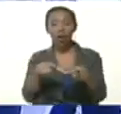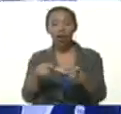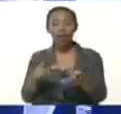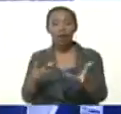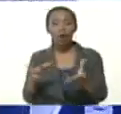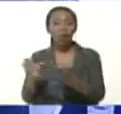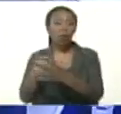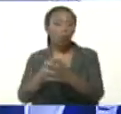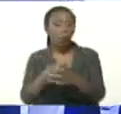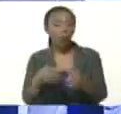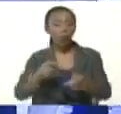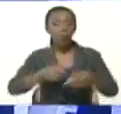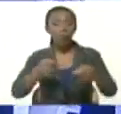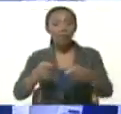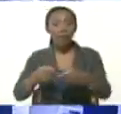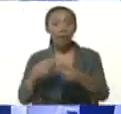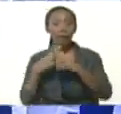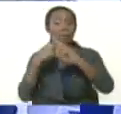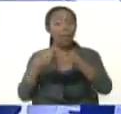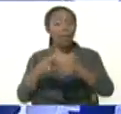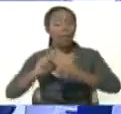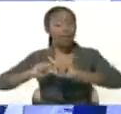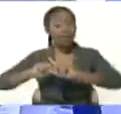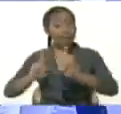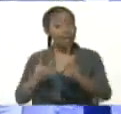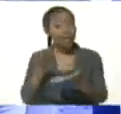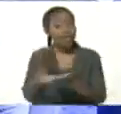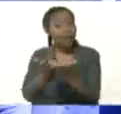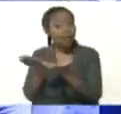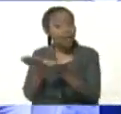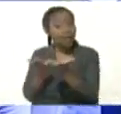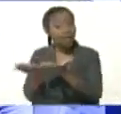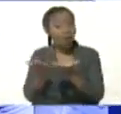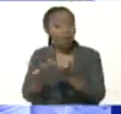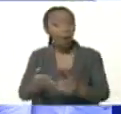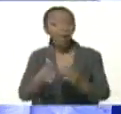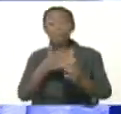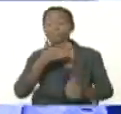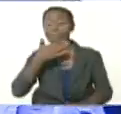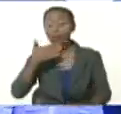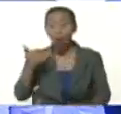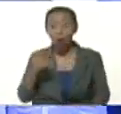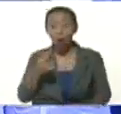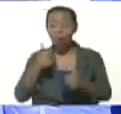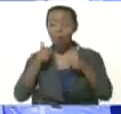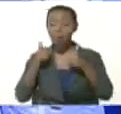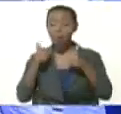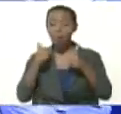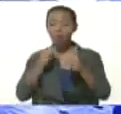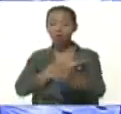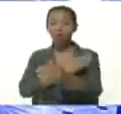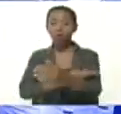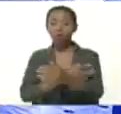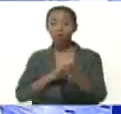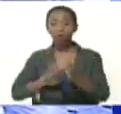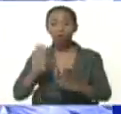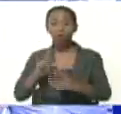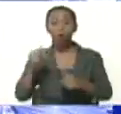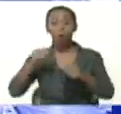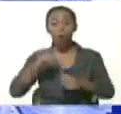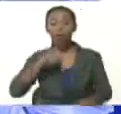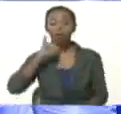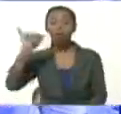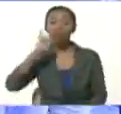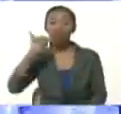Locales comerciales que prestan diversos servicios de la mayor calidad y fortaleza del país. Y hoy vamos a hacer un anuncio, presidente, de una expansión